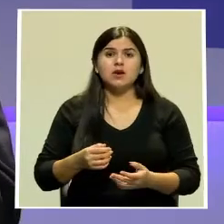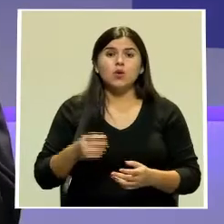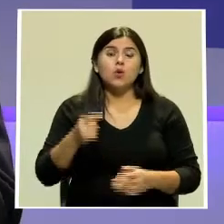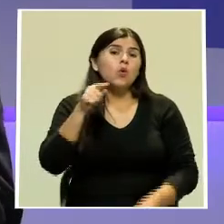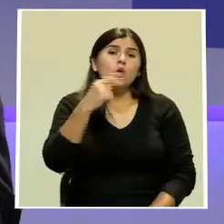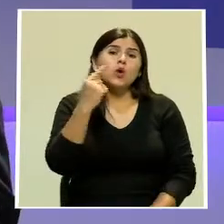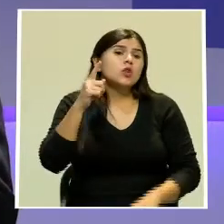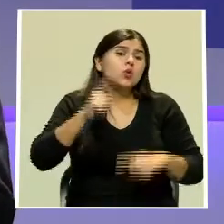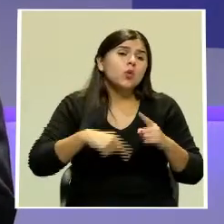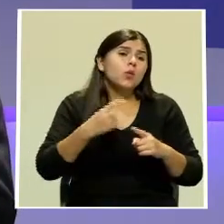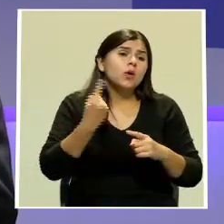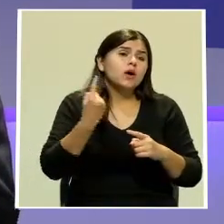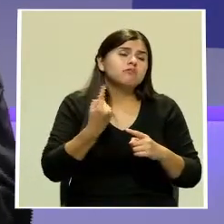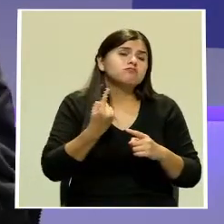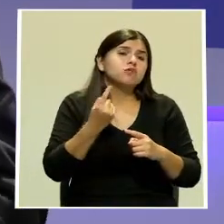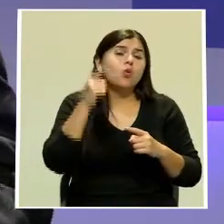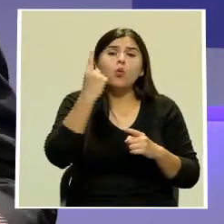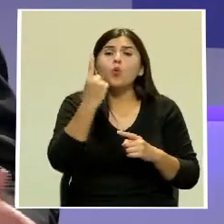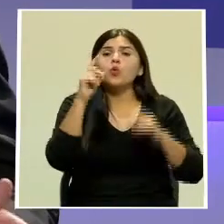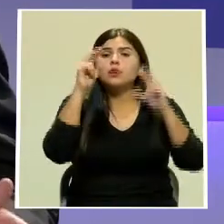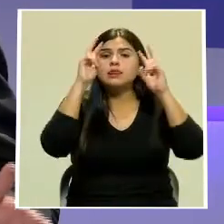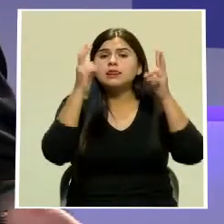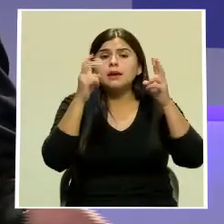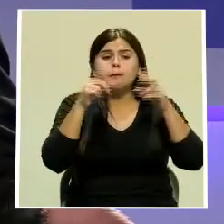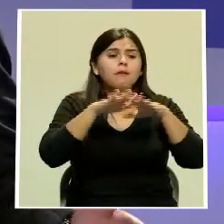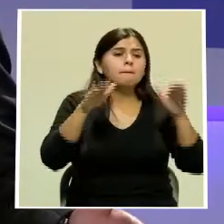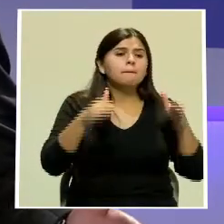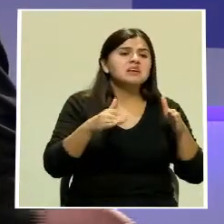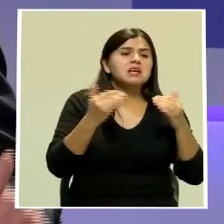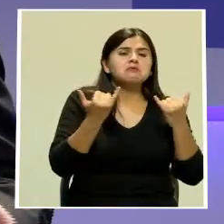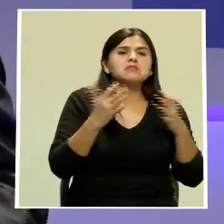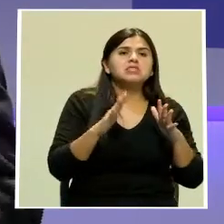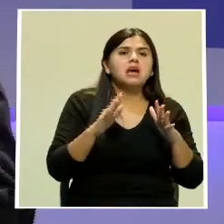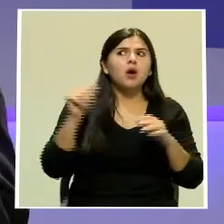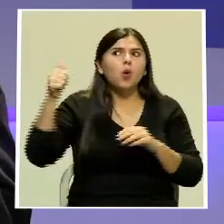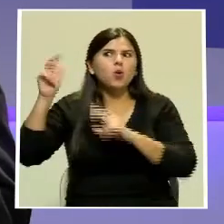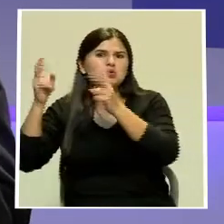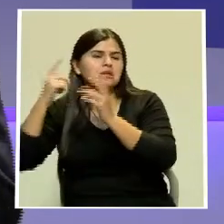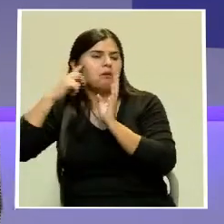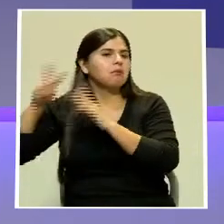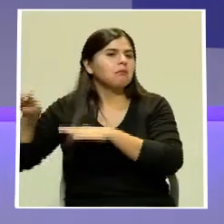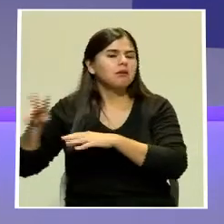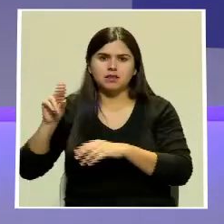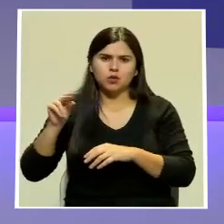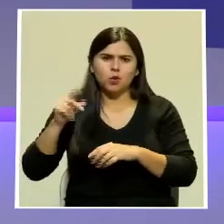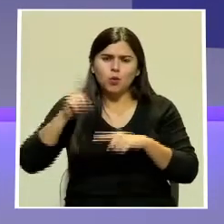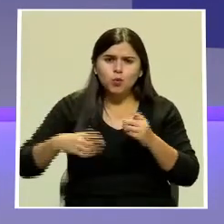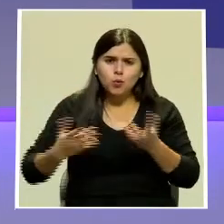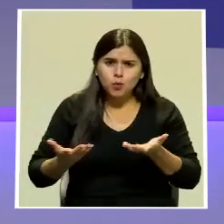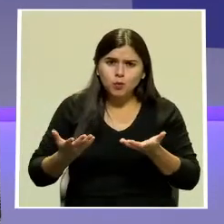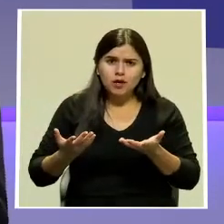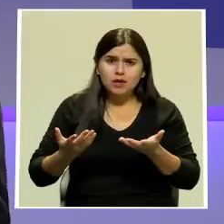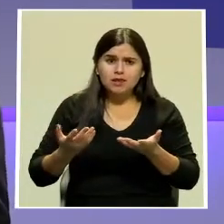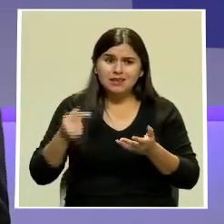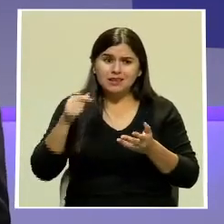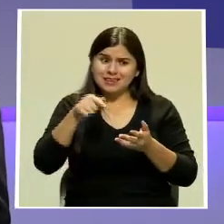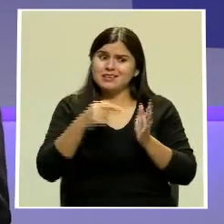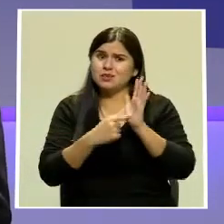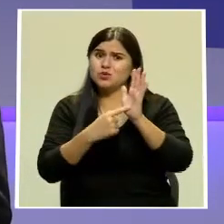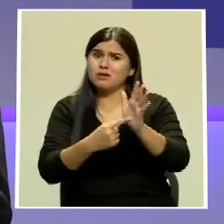con un único tema si está teniendo también diferentes crisis que se vienen profundizando y que lastimosamente reflejan el descontento en